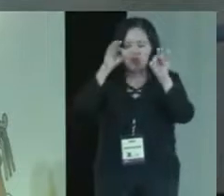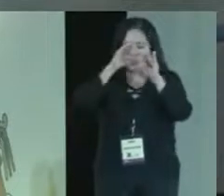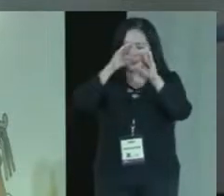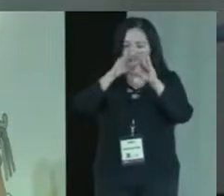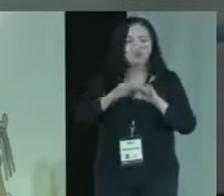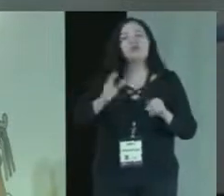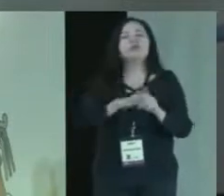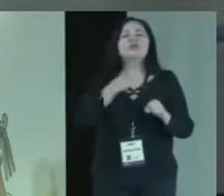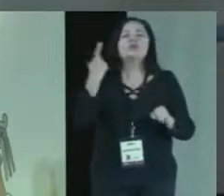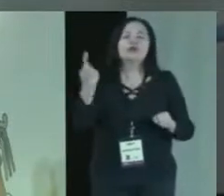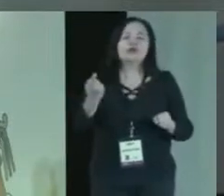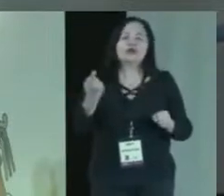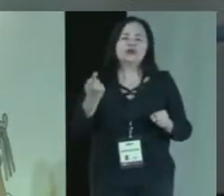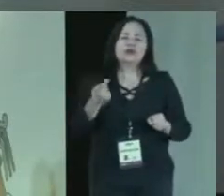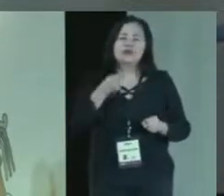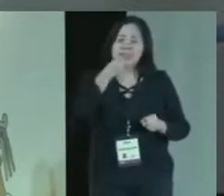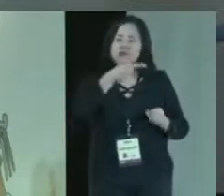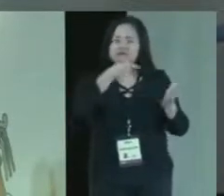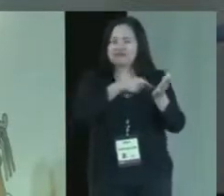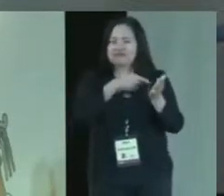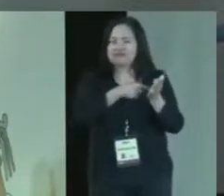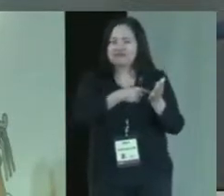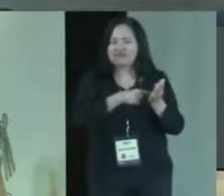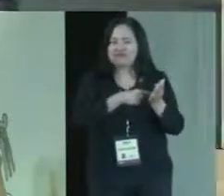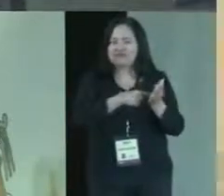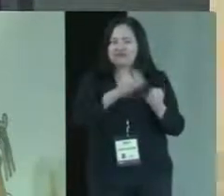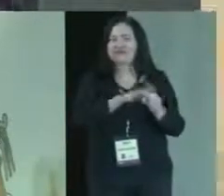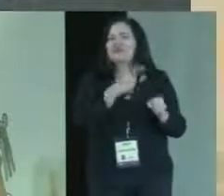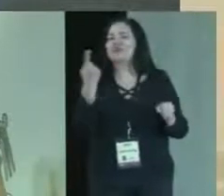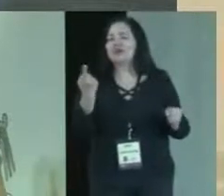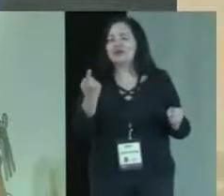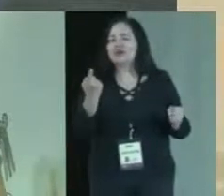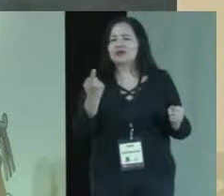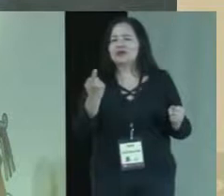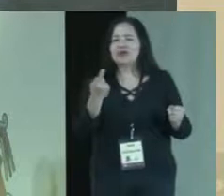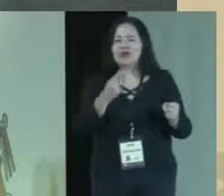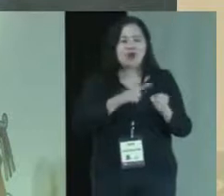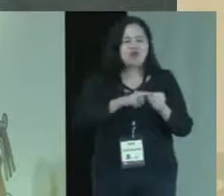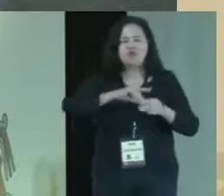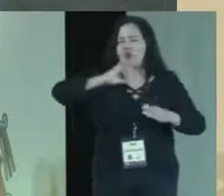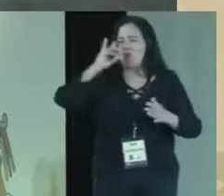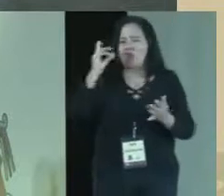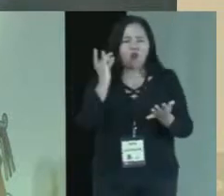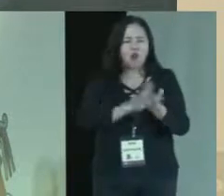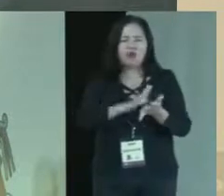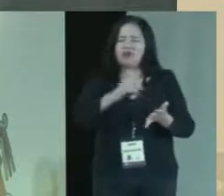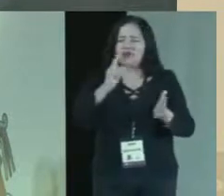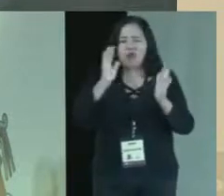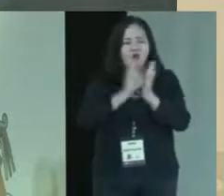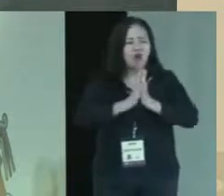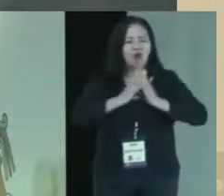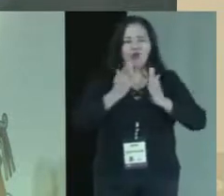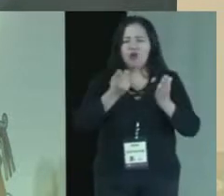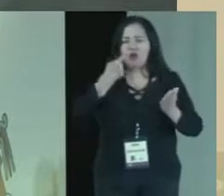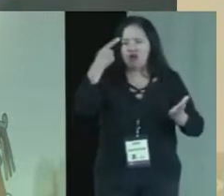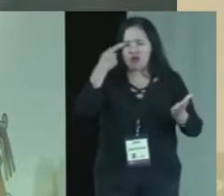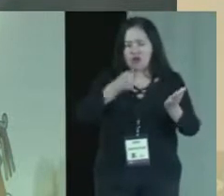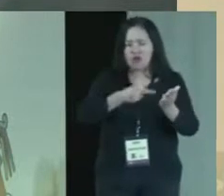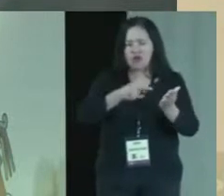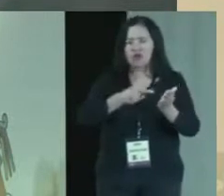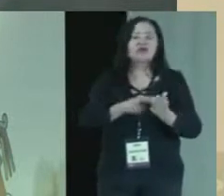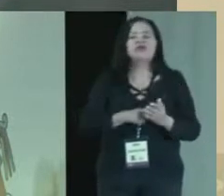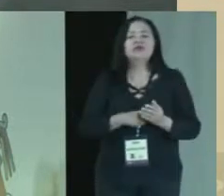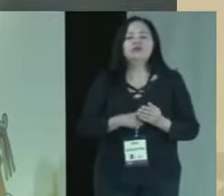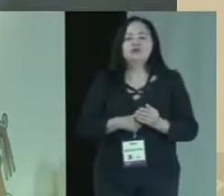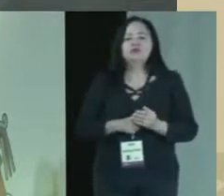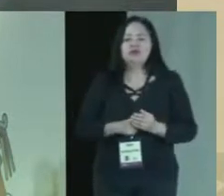lo creo. Es un libro importante, es un libro, no hay ningún otro libro que cumpla la función que este libro